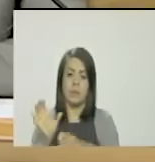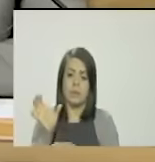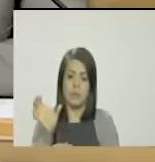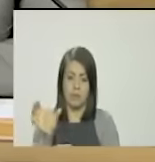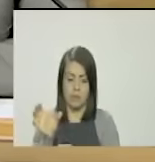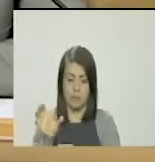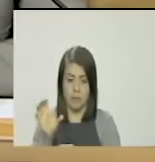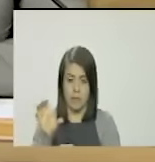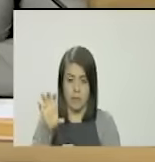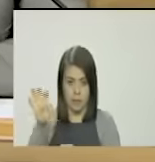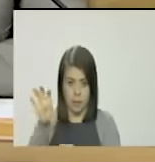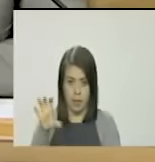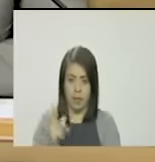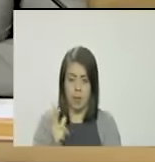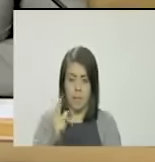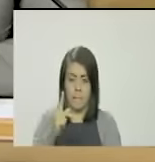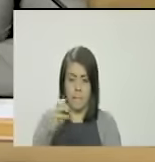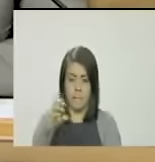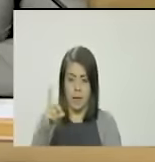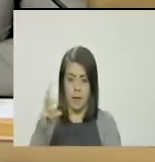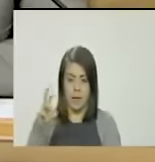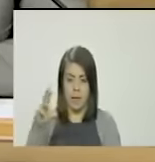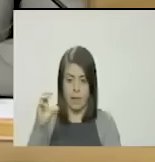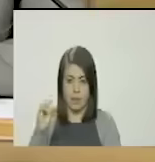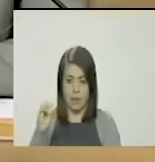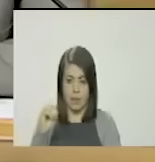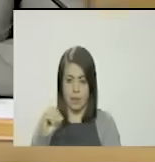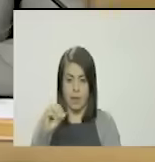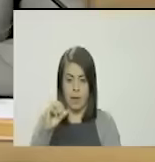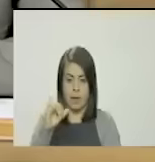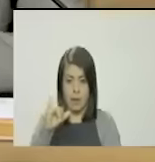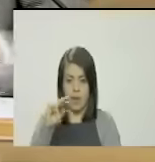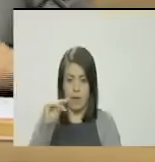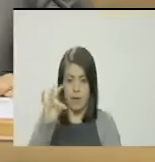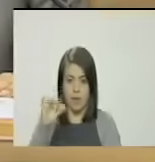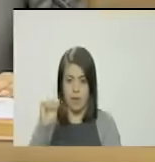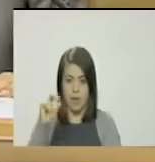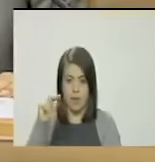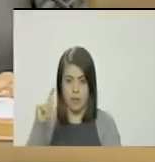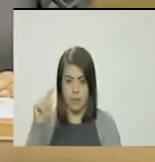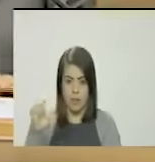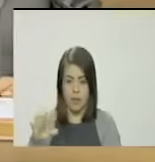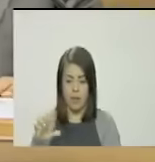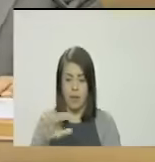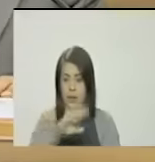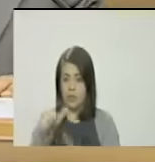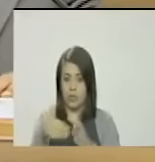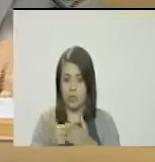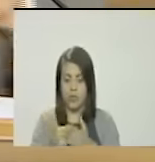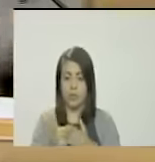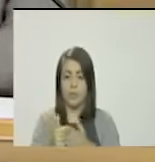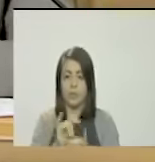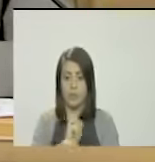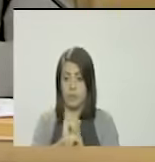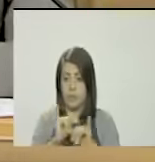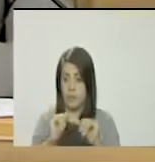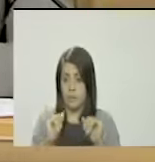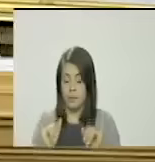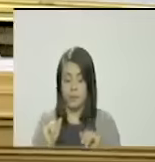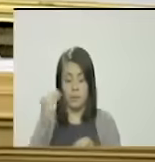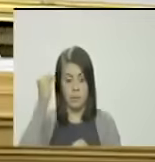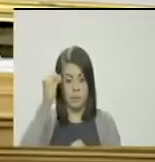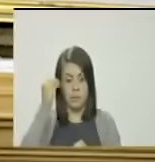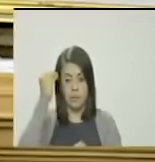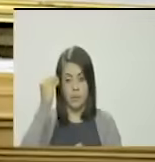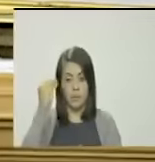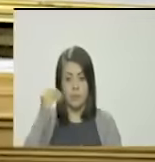patria, el diputado Pedro Infante Aparicio. Es todo, ciudadano director de debate. Gracias, secretario accidental. En